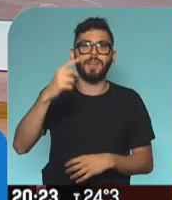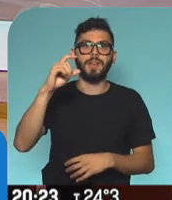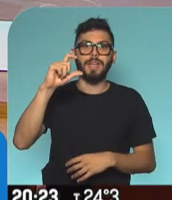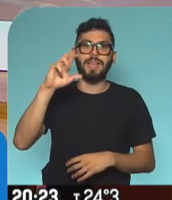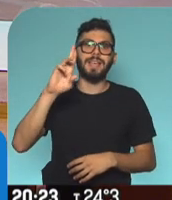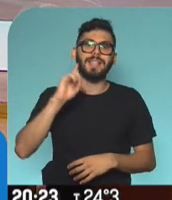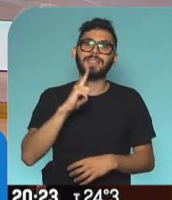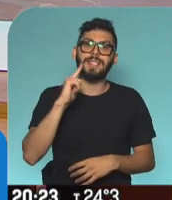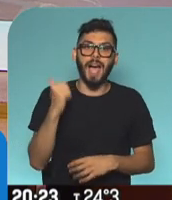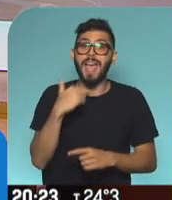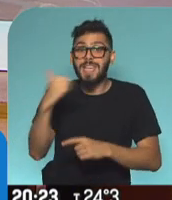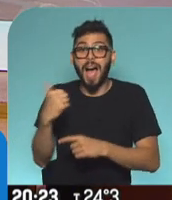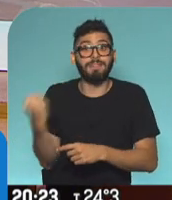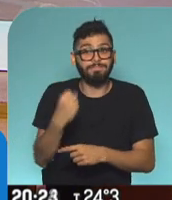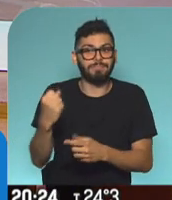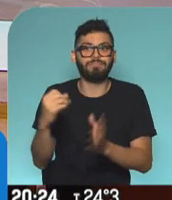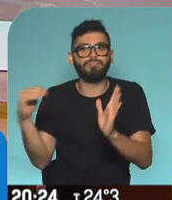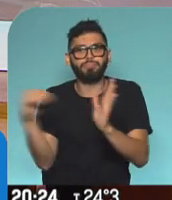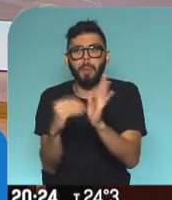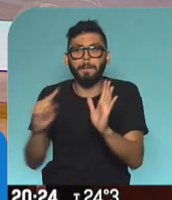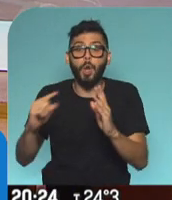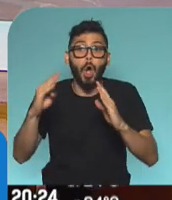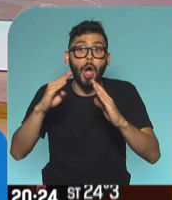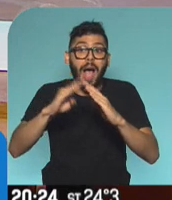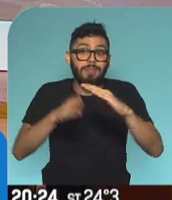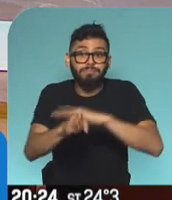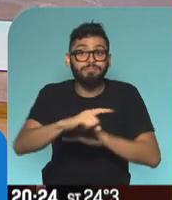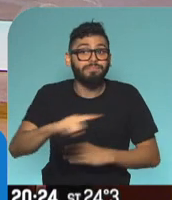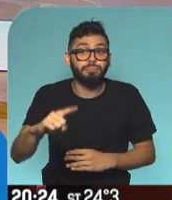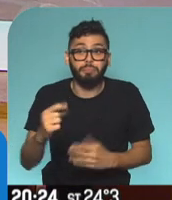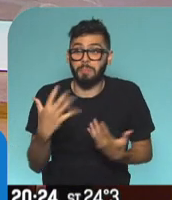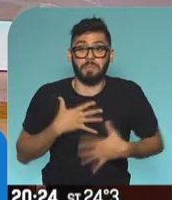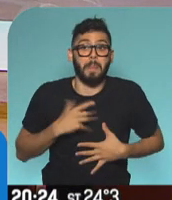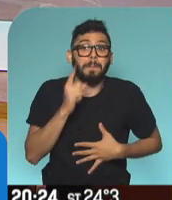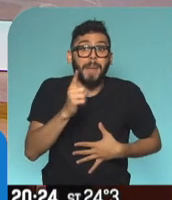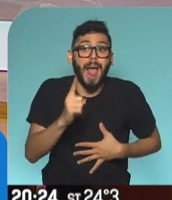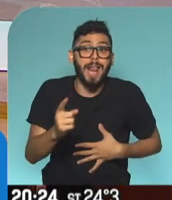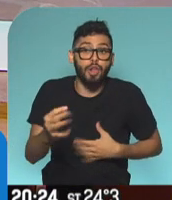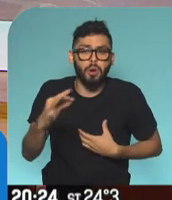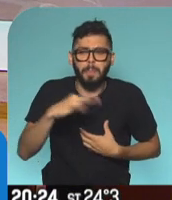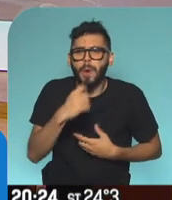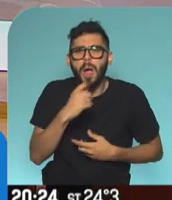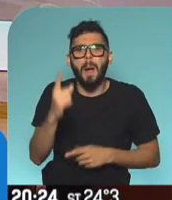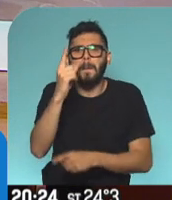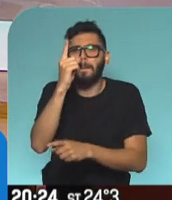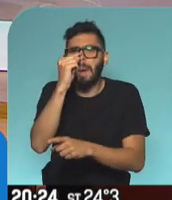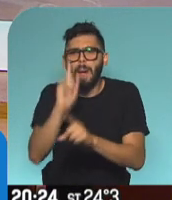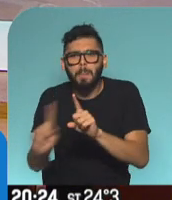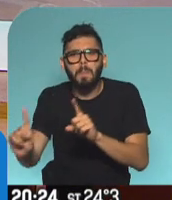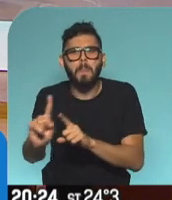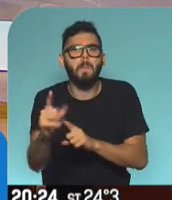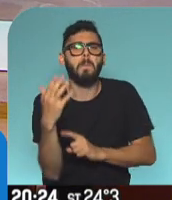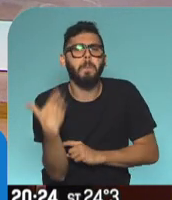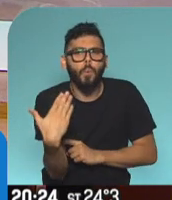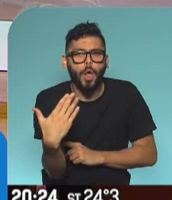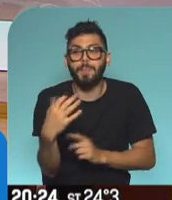familiar sin embargo no puede salir de la casa del grupo de riesgo y pregunta si puede ir el padre en su lugar aunque obviamente la